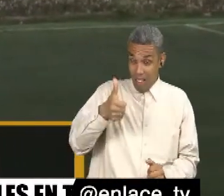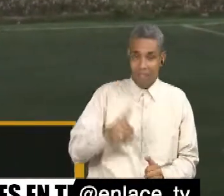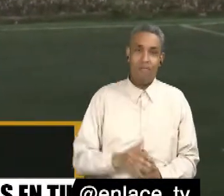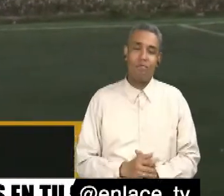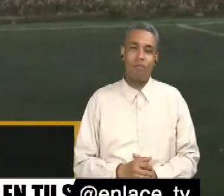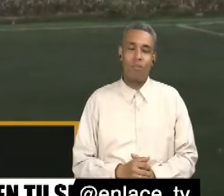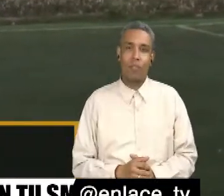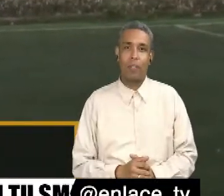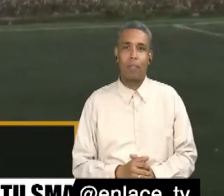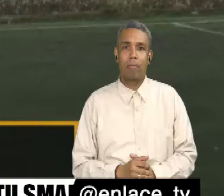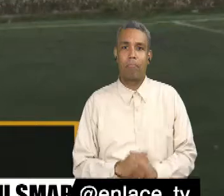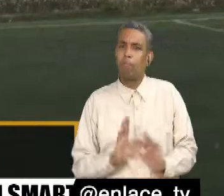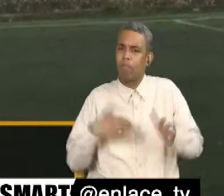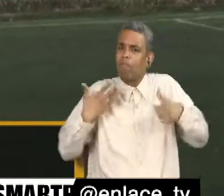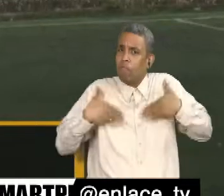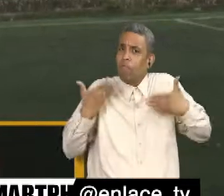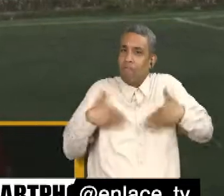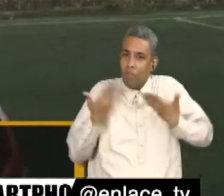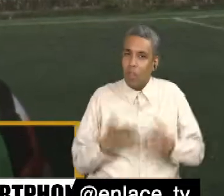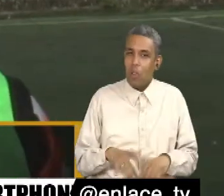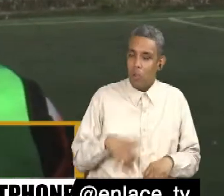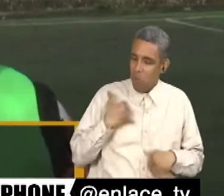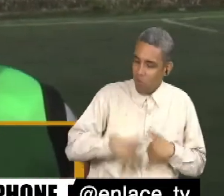porque podemos divertirnos, jugar,